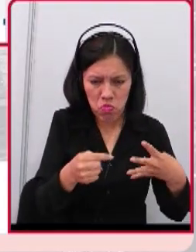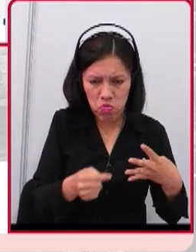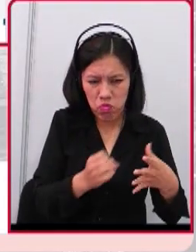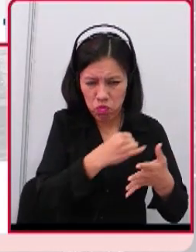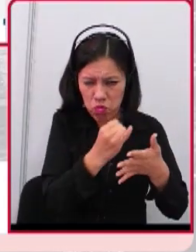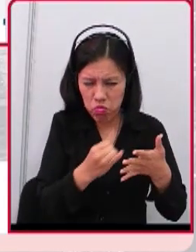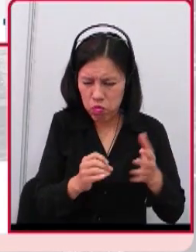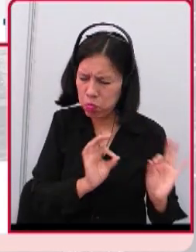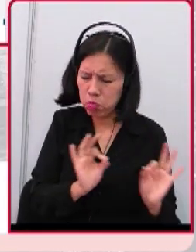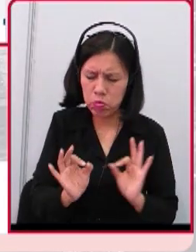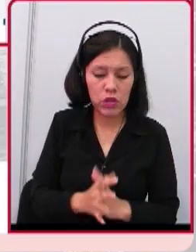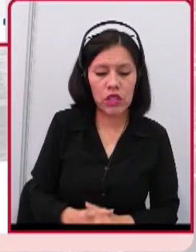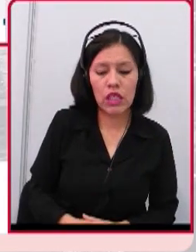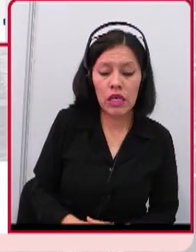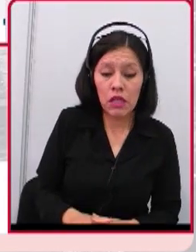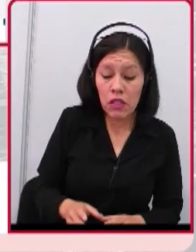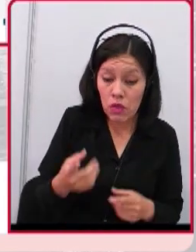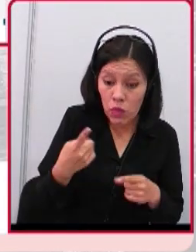de la proporción global,